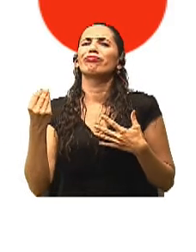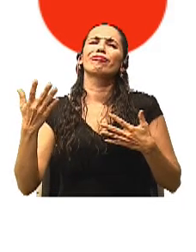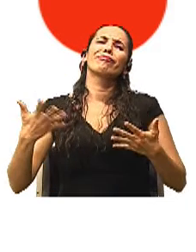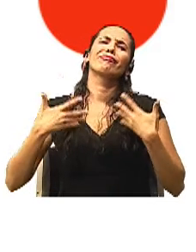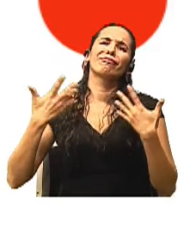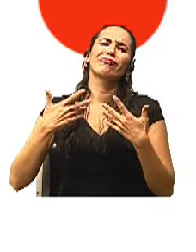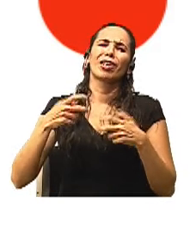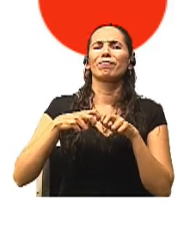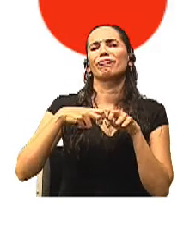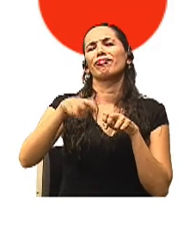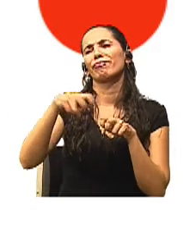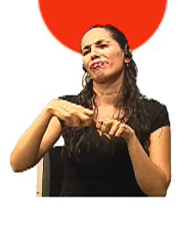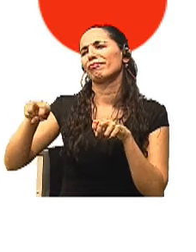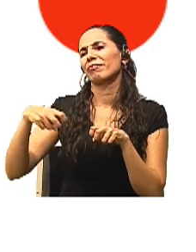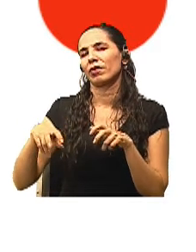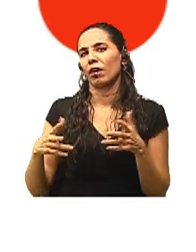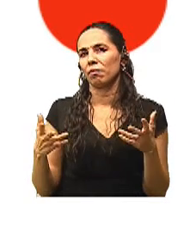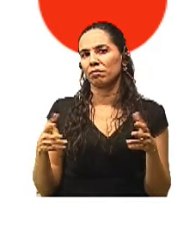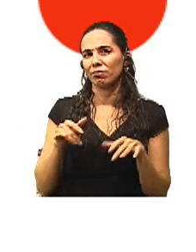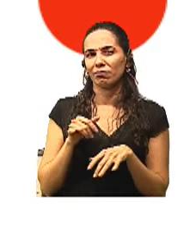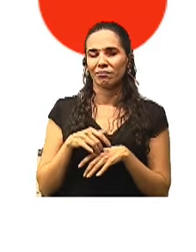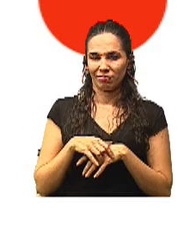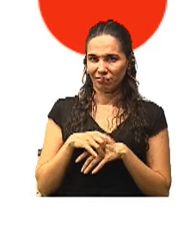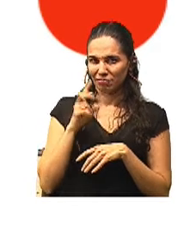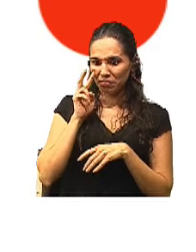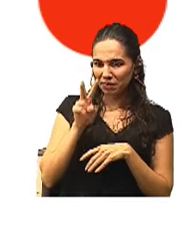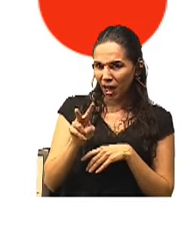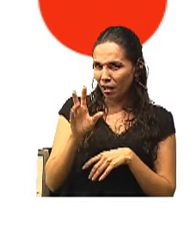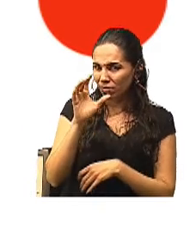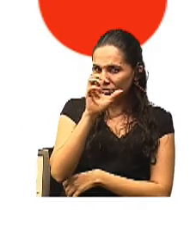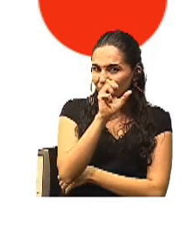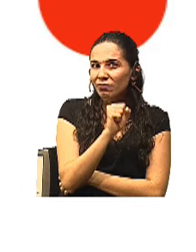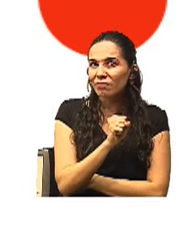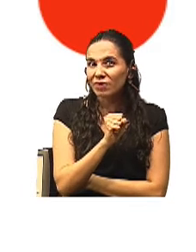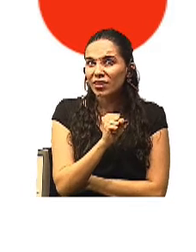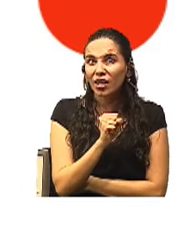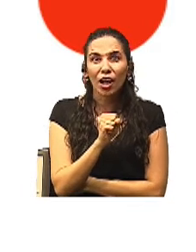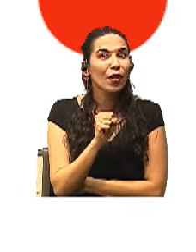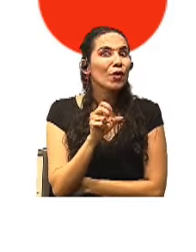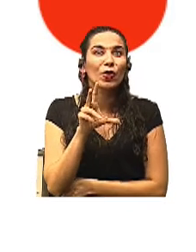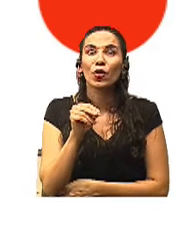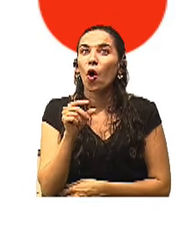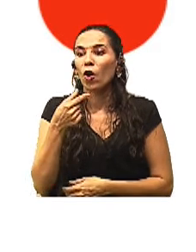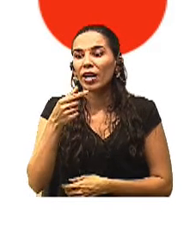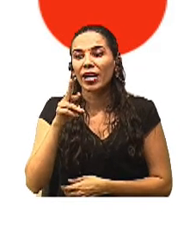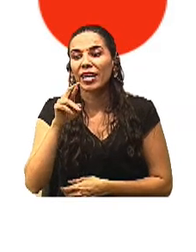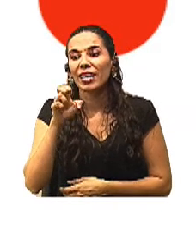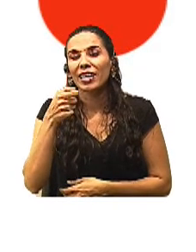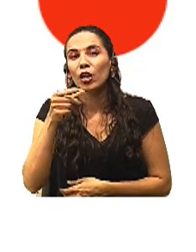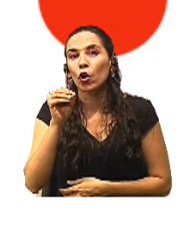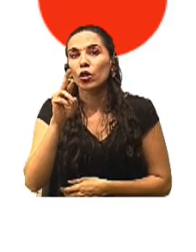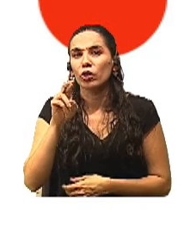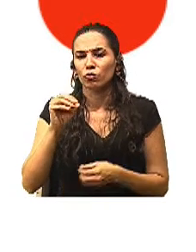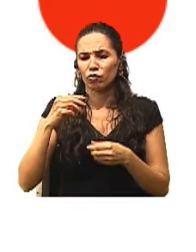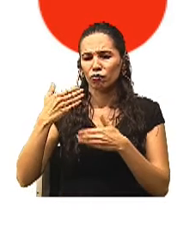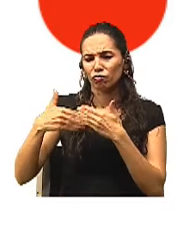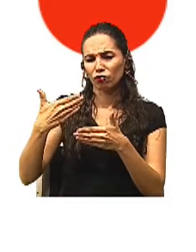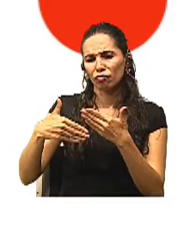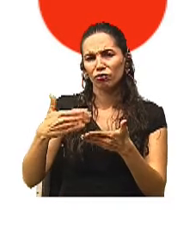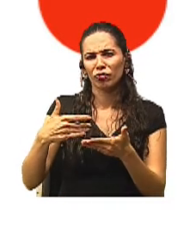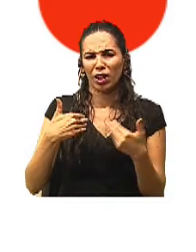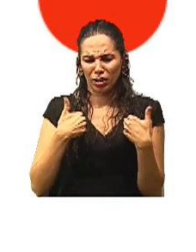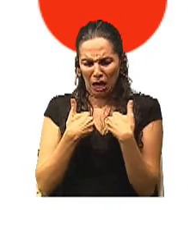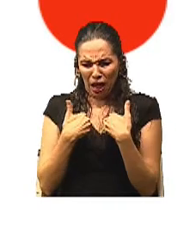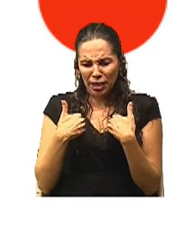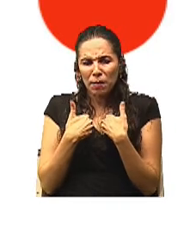hacer viajes. Entonces, podemos ver que no solo Gregorio sufre un proceso de